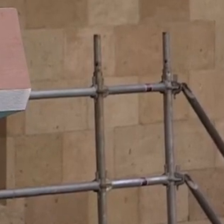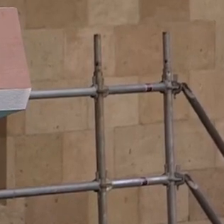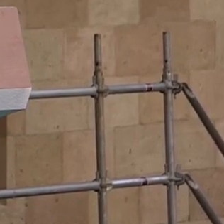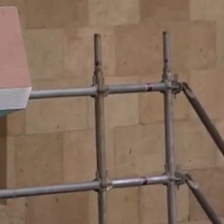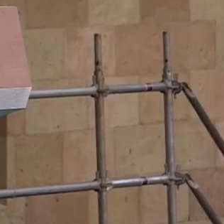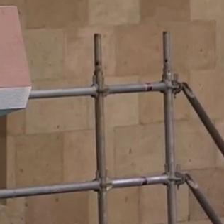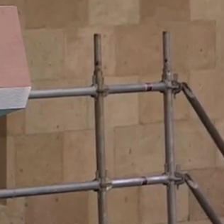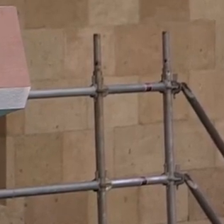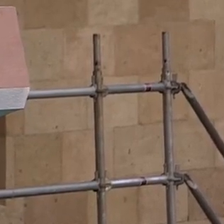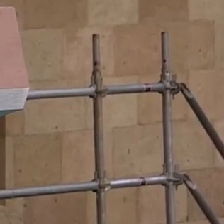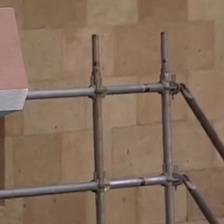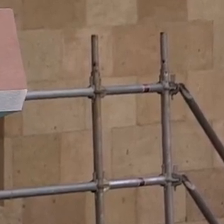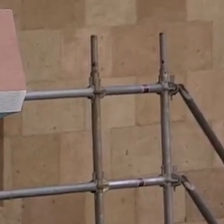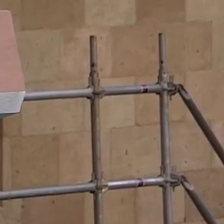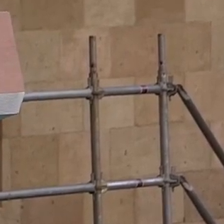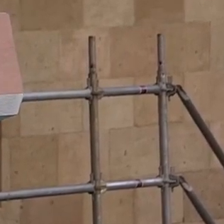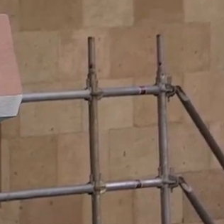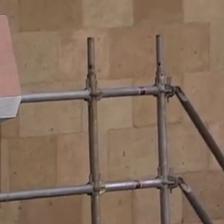como aquí